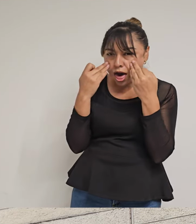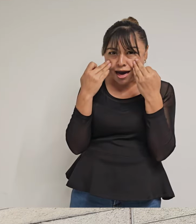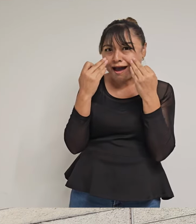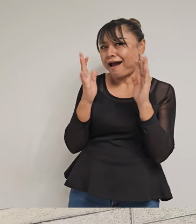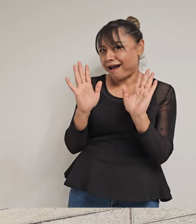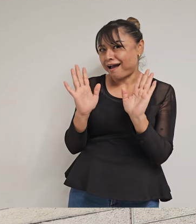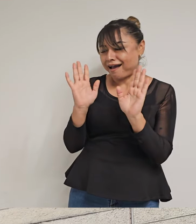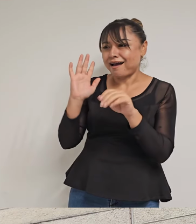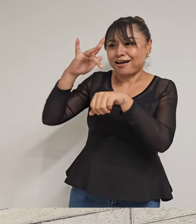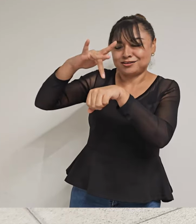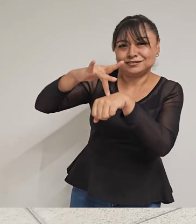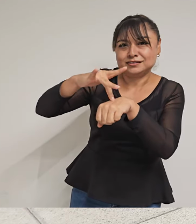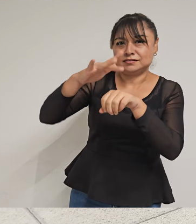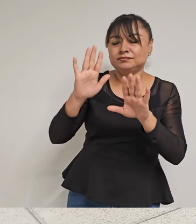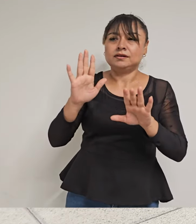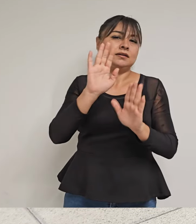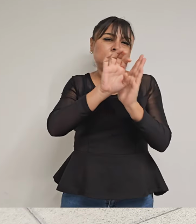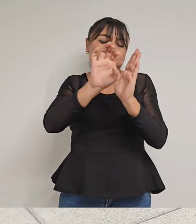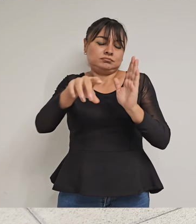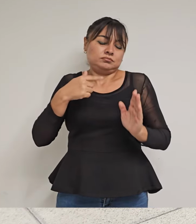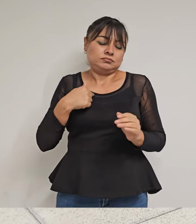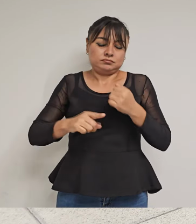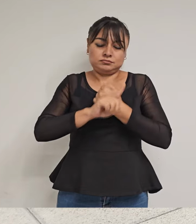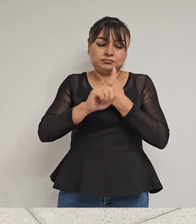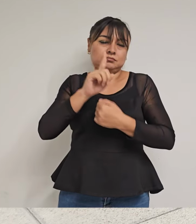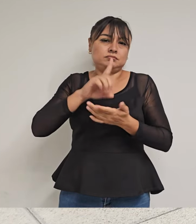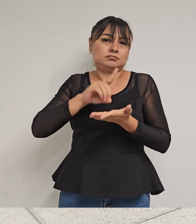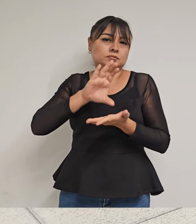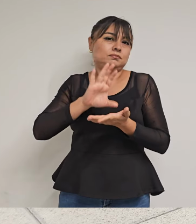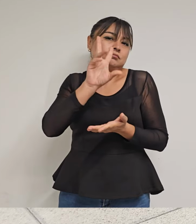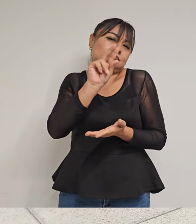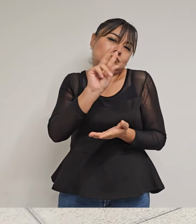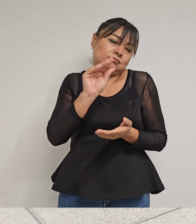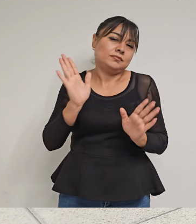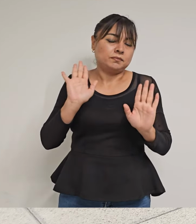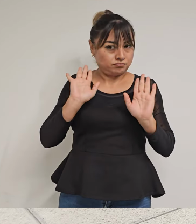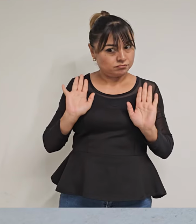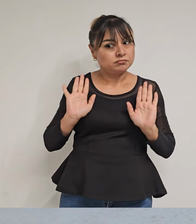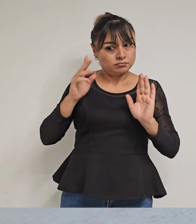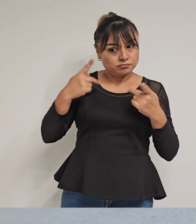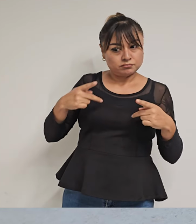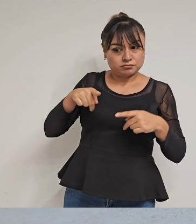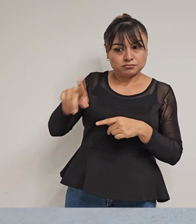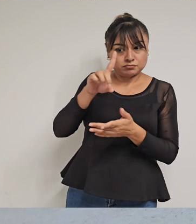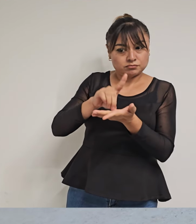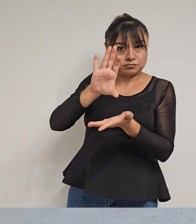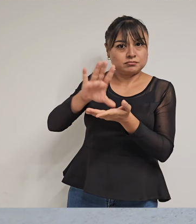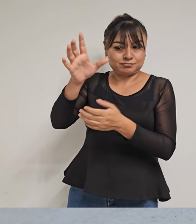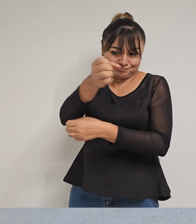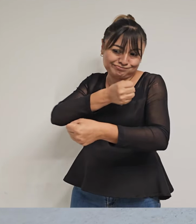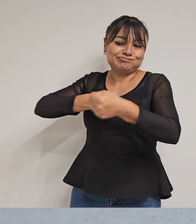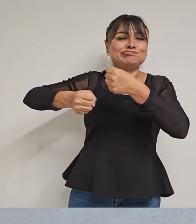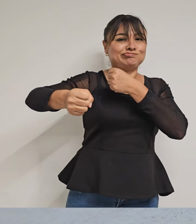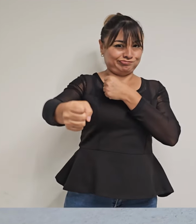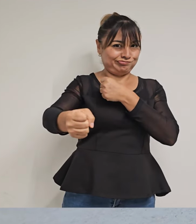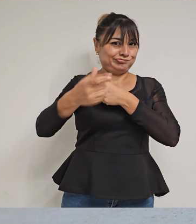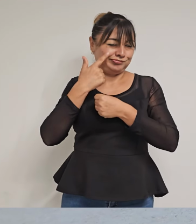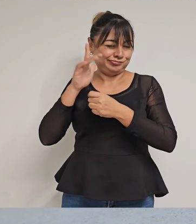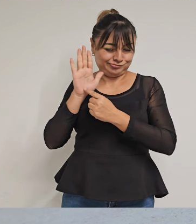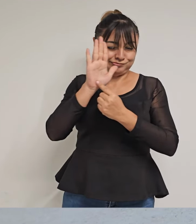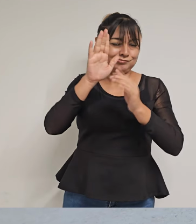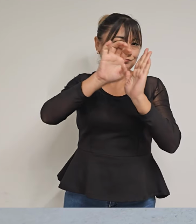tengo movilidad reducida. Es por ello que para poder entender a una persona con discapacidad o movilidad reducida, haré un ejercicio de empatía. Voy a intentar subir